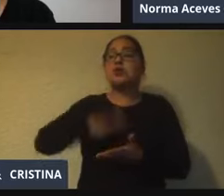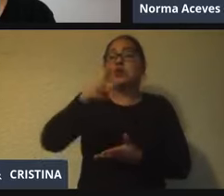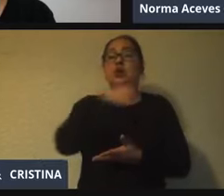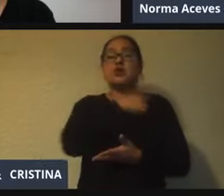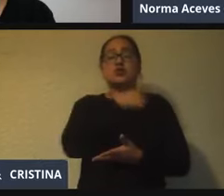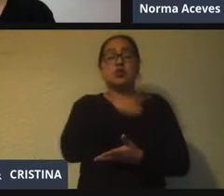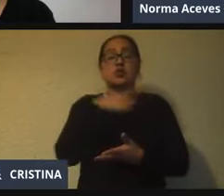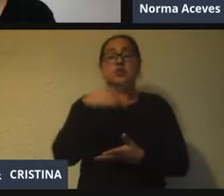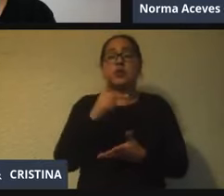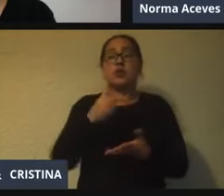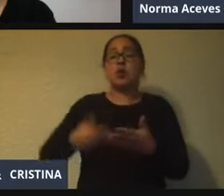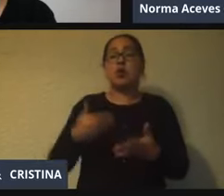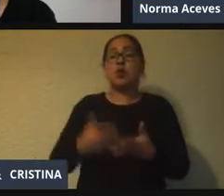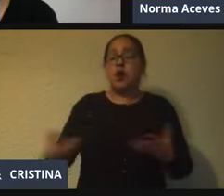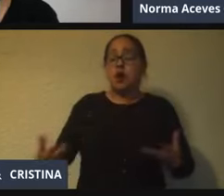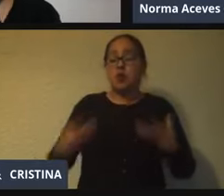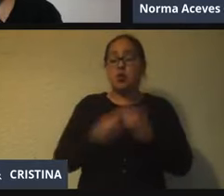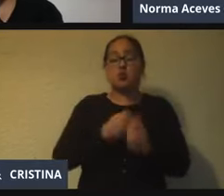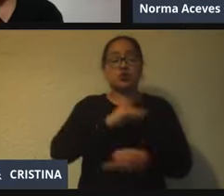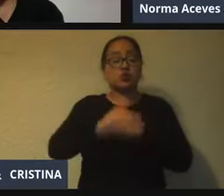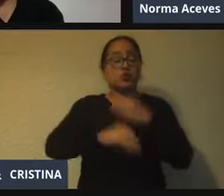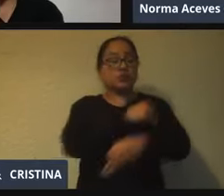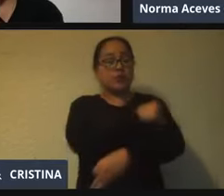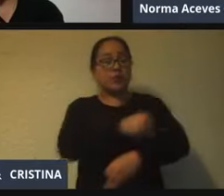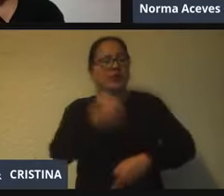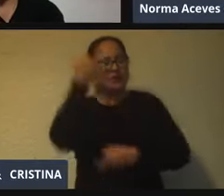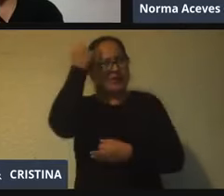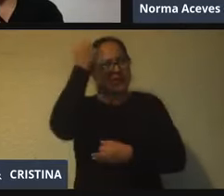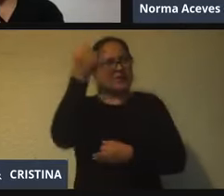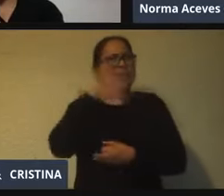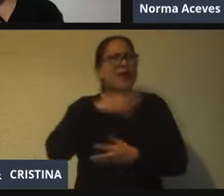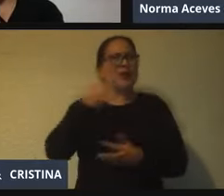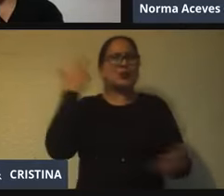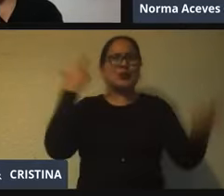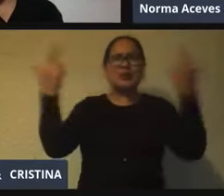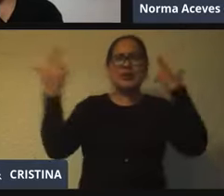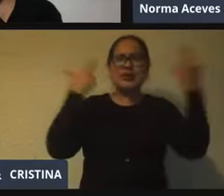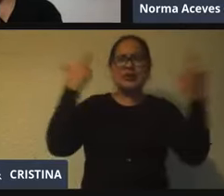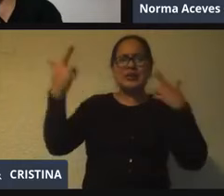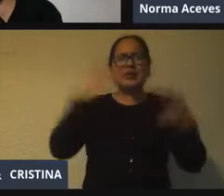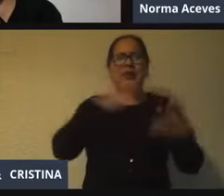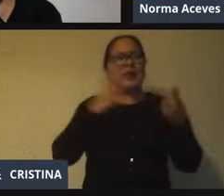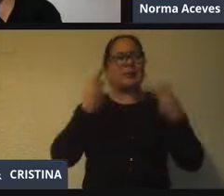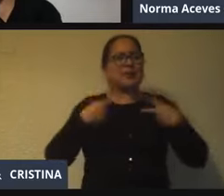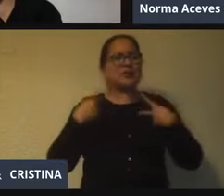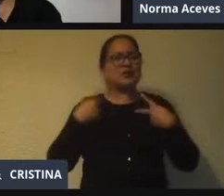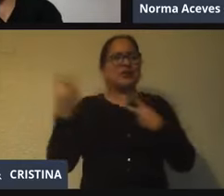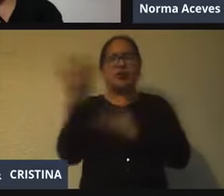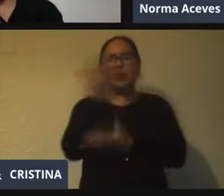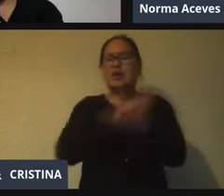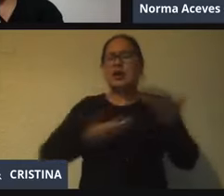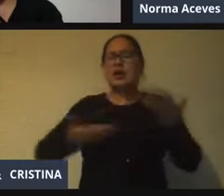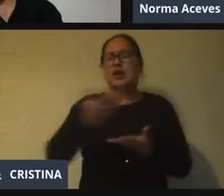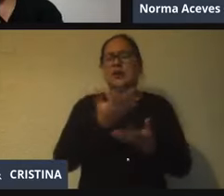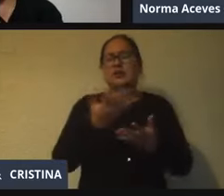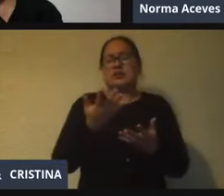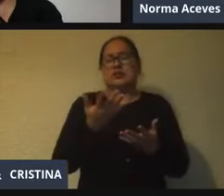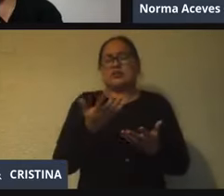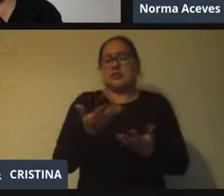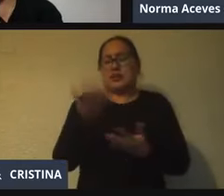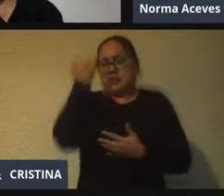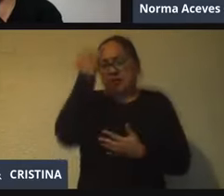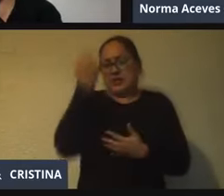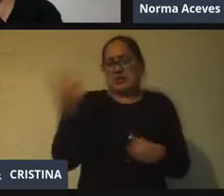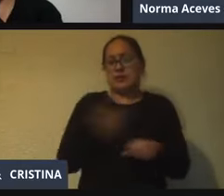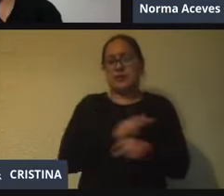familia, pues imagínense la cantidad de ruido y de factores que le alteran la tranquilidad con la que ella estaba acostumbrada a vivir. Pues